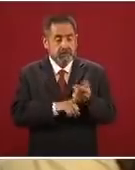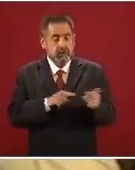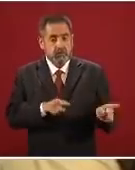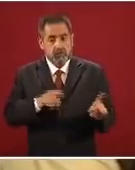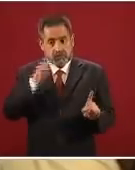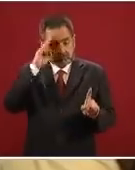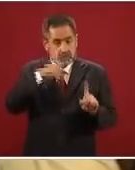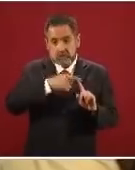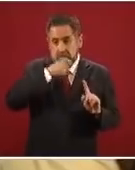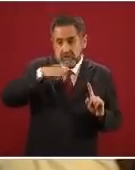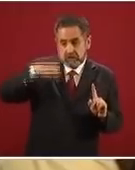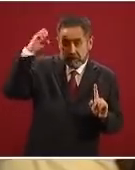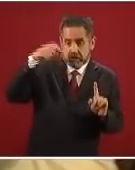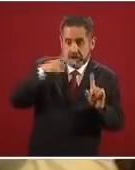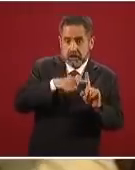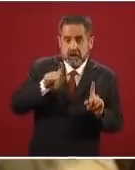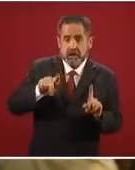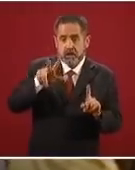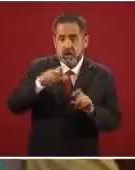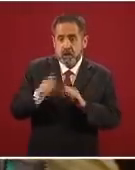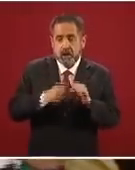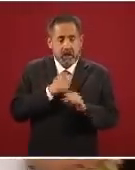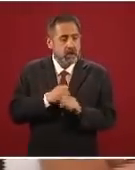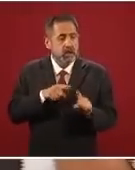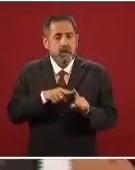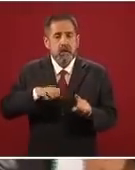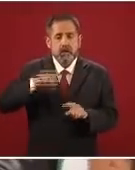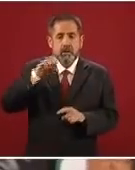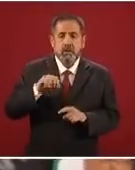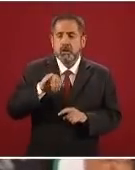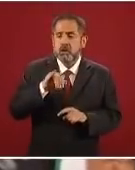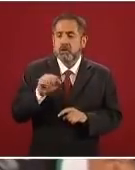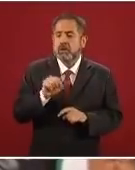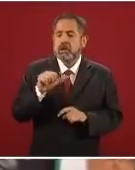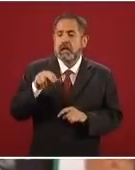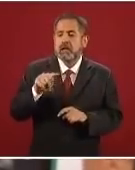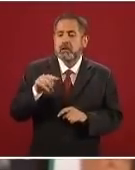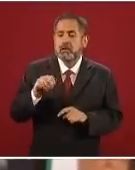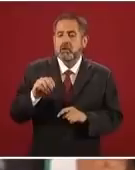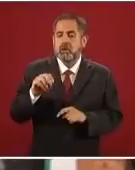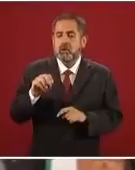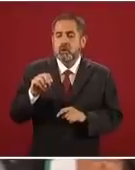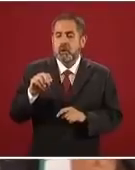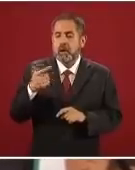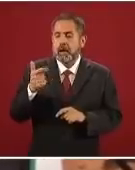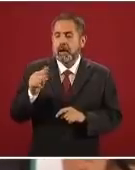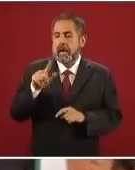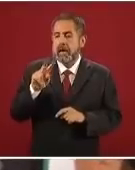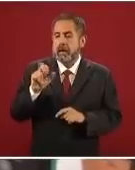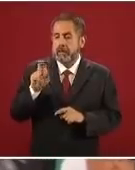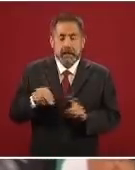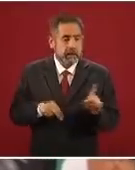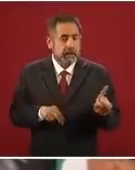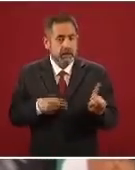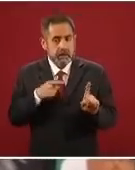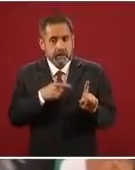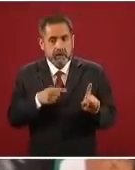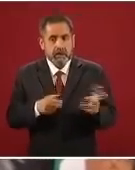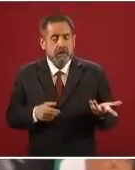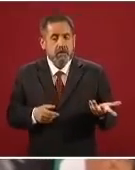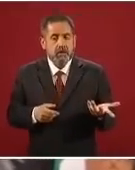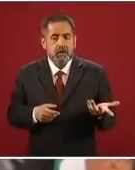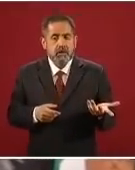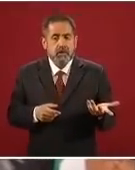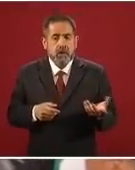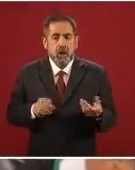señor, un adulto mayor, de 78 años de edad, el señor J. Antonio Juan Pájaro Galván, que